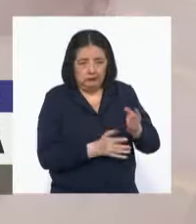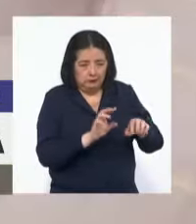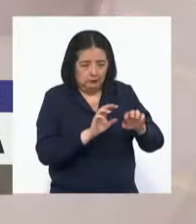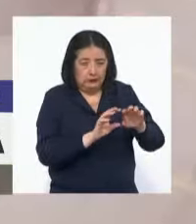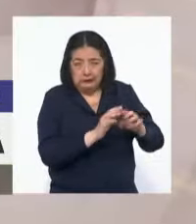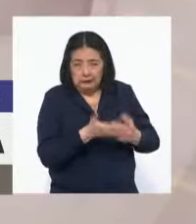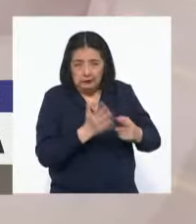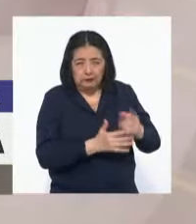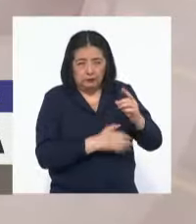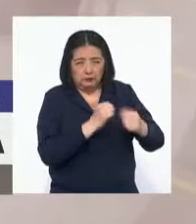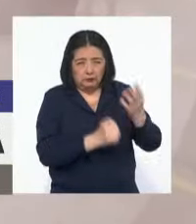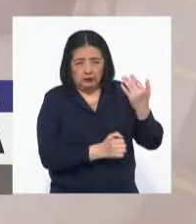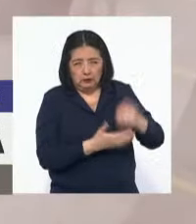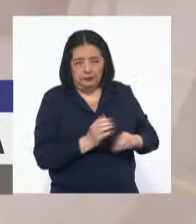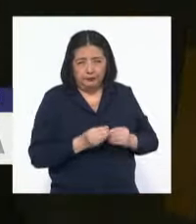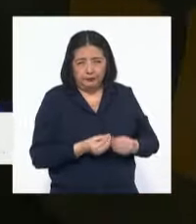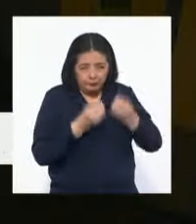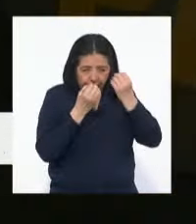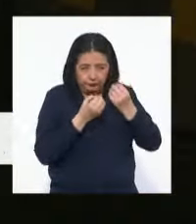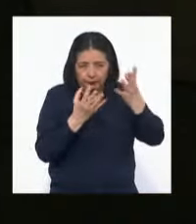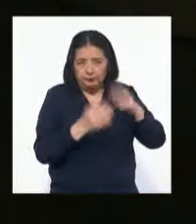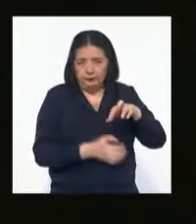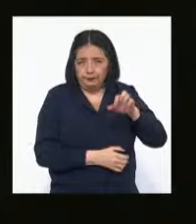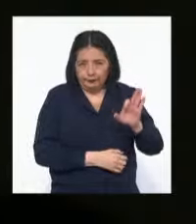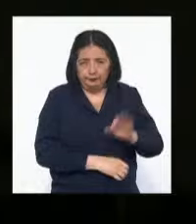de un año reveló Punto Final.